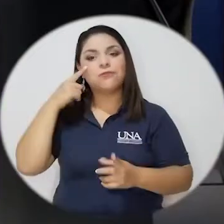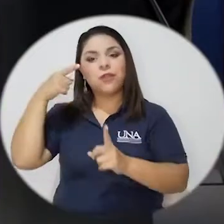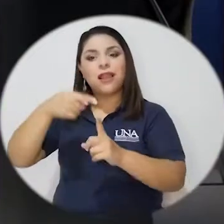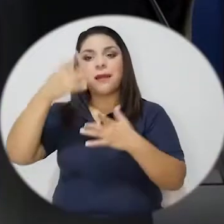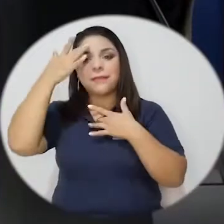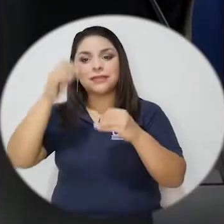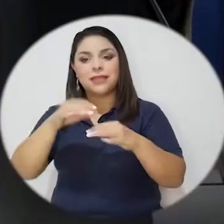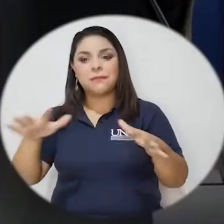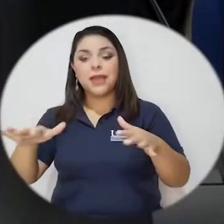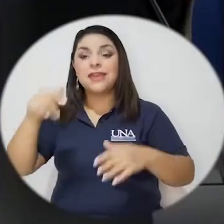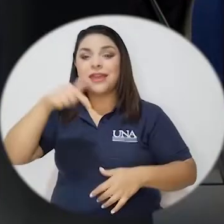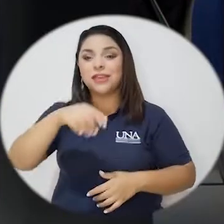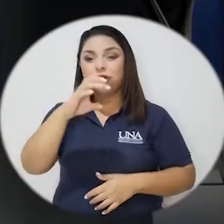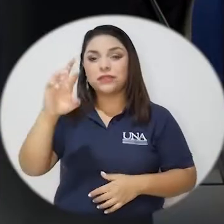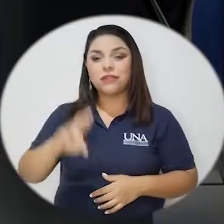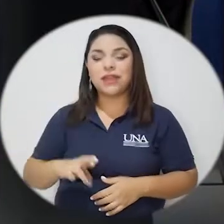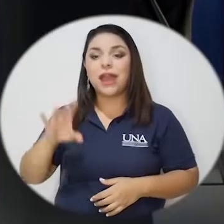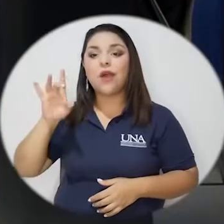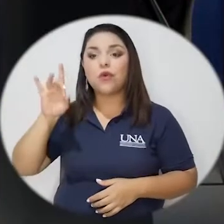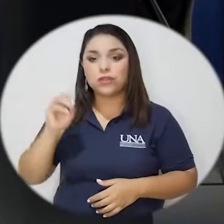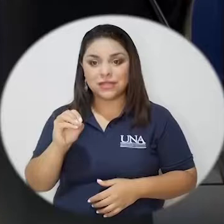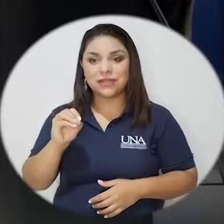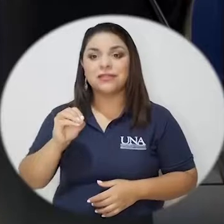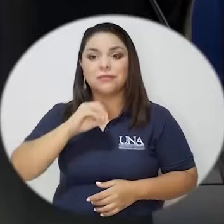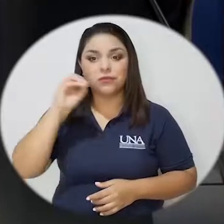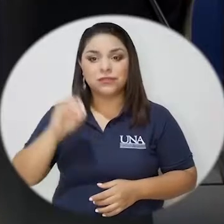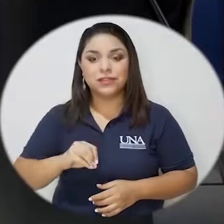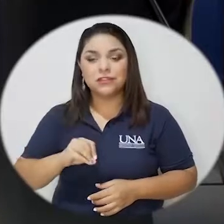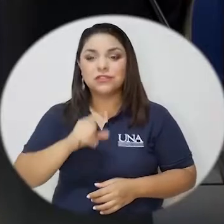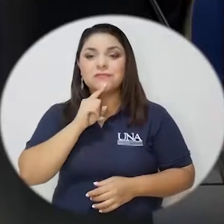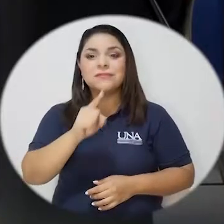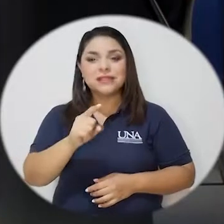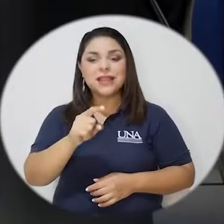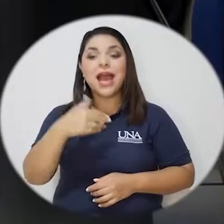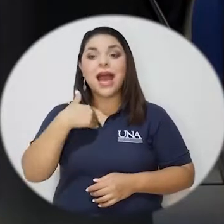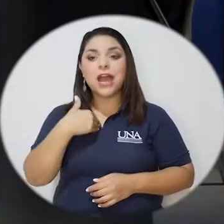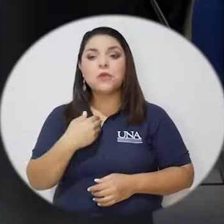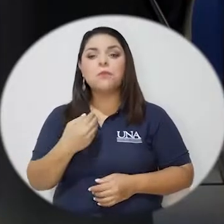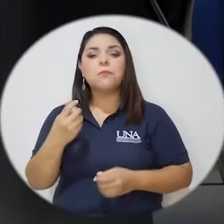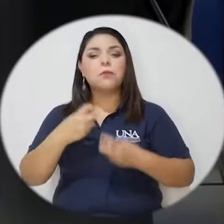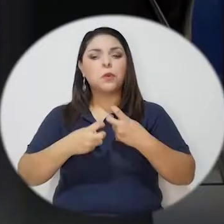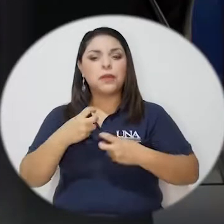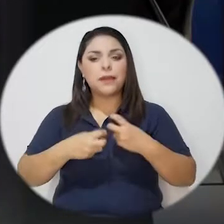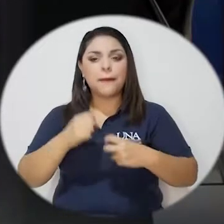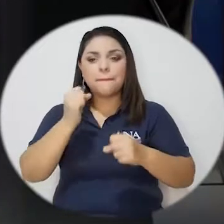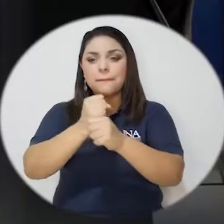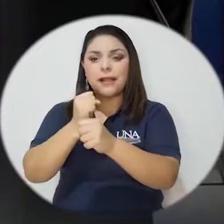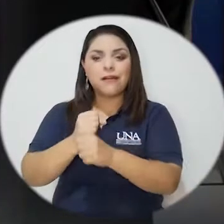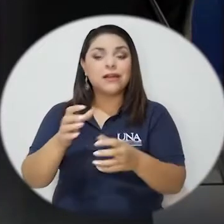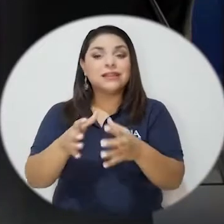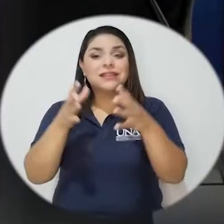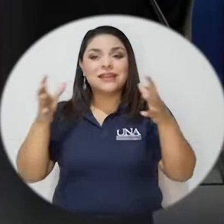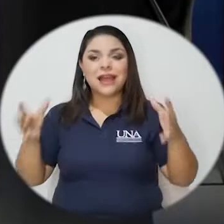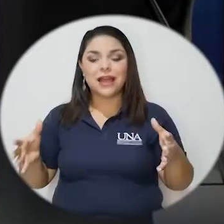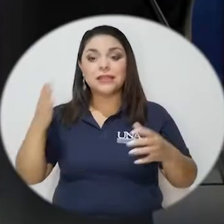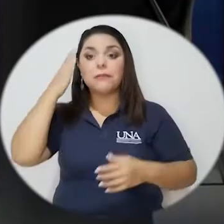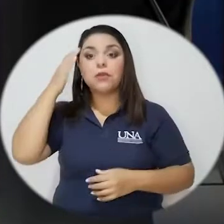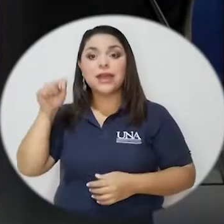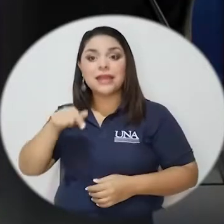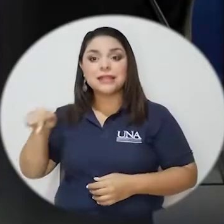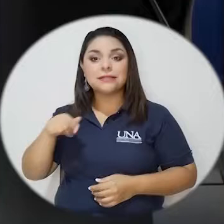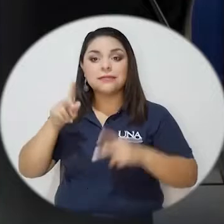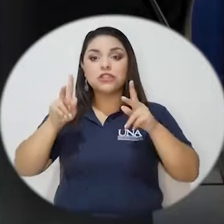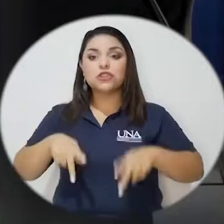dice que es el 80%. Sí. Entonces, quiere decir que entonces tenemos un problema de empleabilidad grandísimo porque ya sabíamos que esas personas habían encontrado un